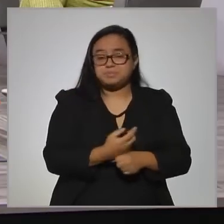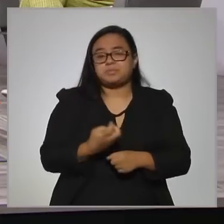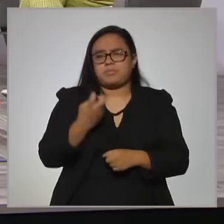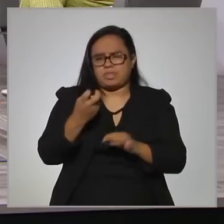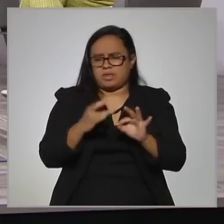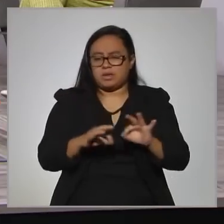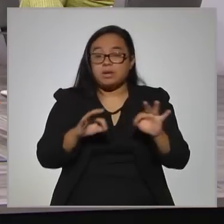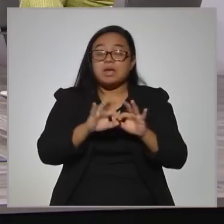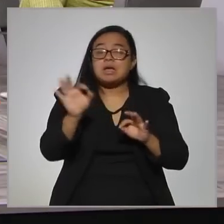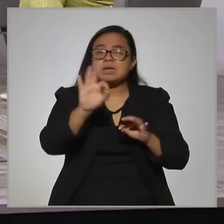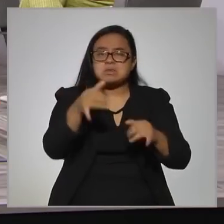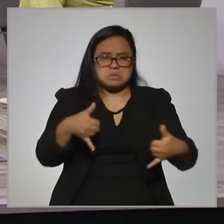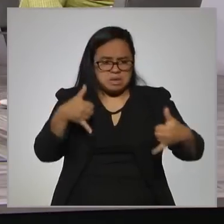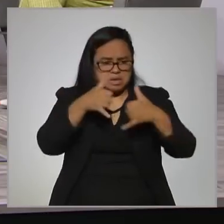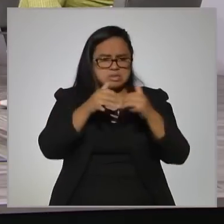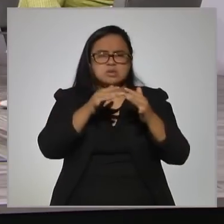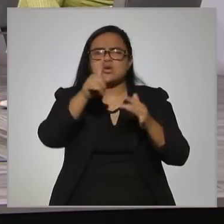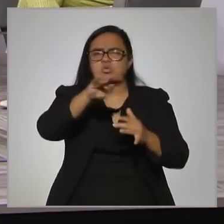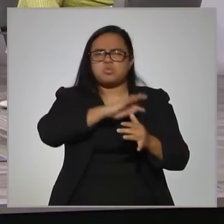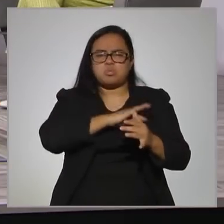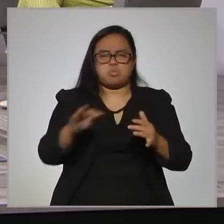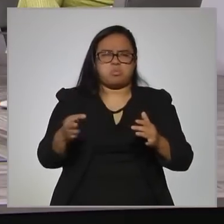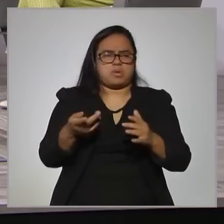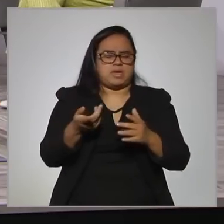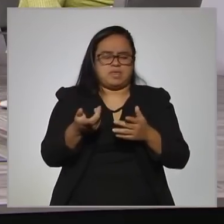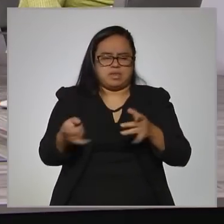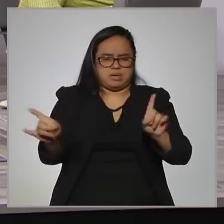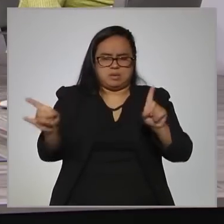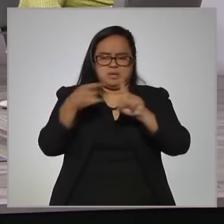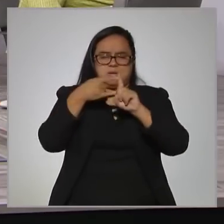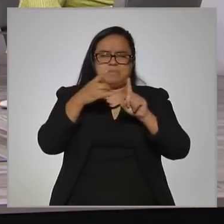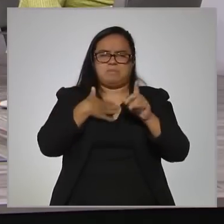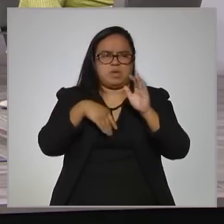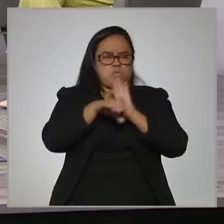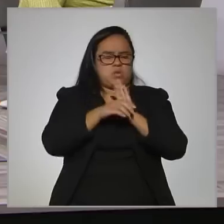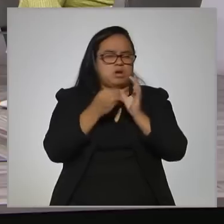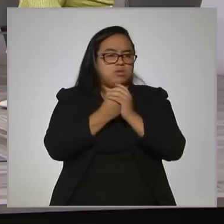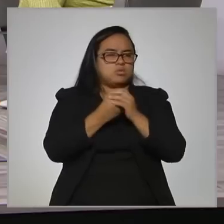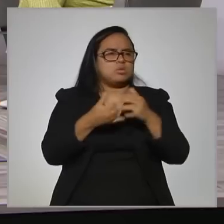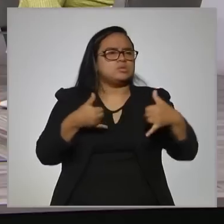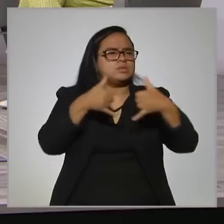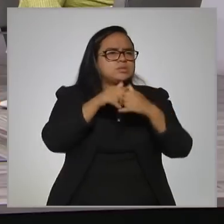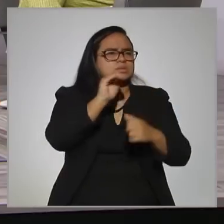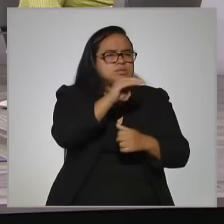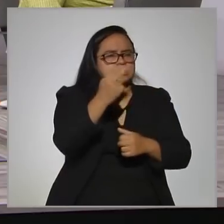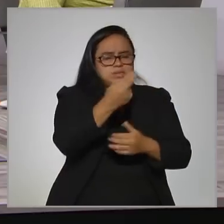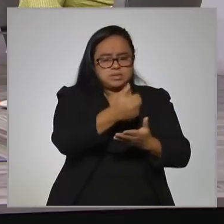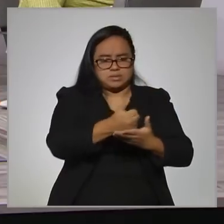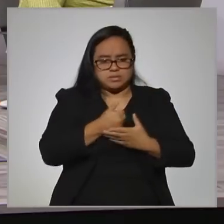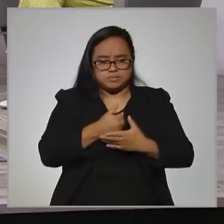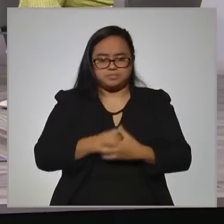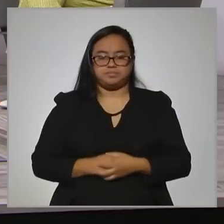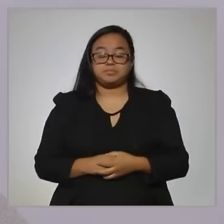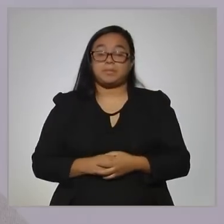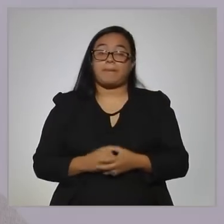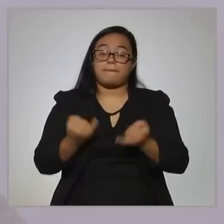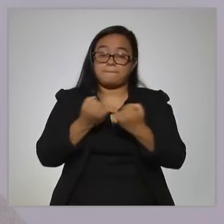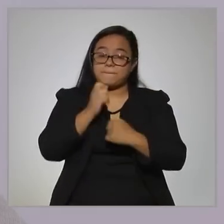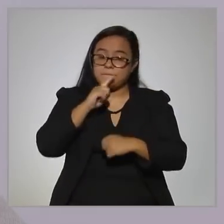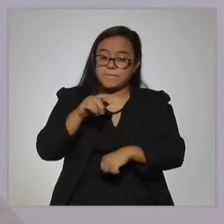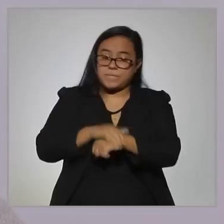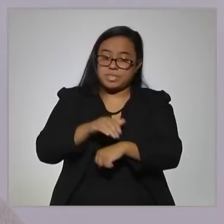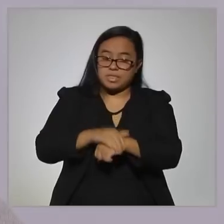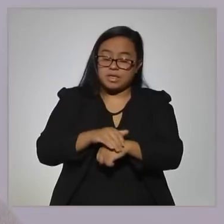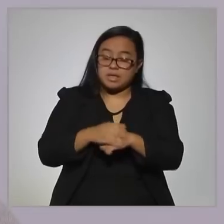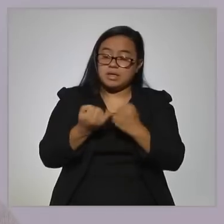nadie te va a ver, puedes encerrarte si quieres en el closet y hacer una llamada para pedir ayuda, ¿no? Sí, no hay como los amigos, no hay como